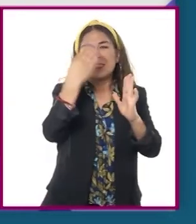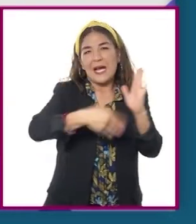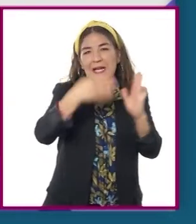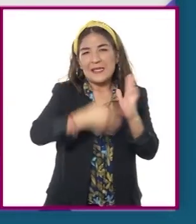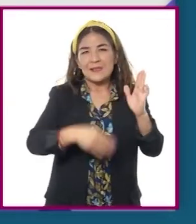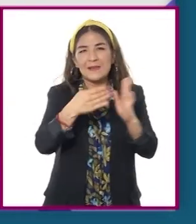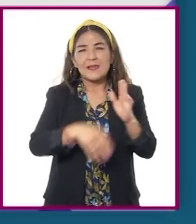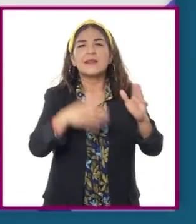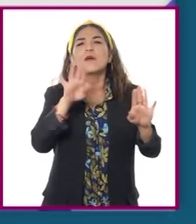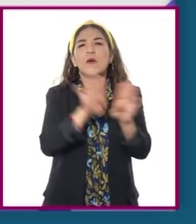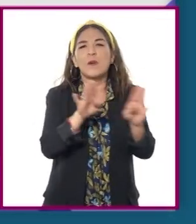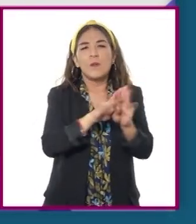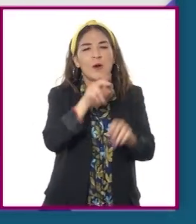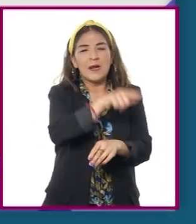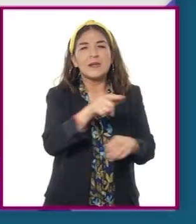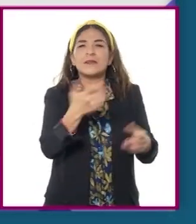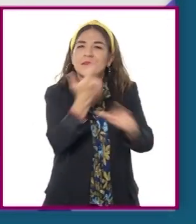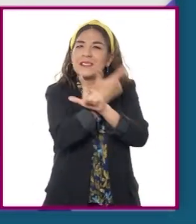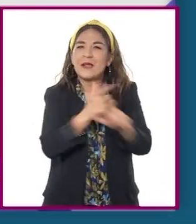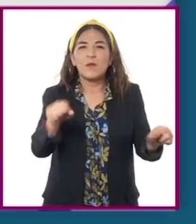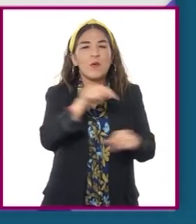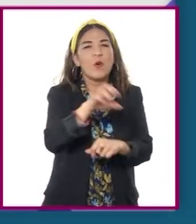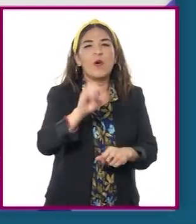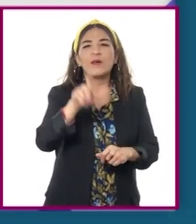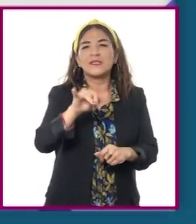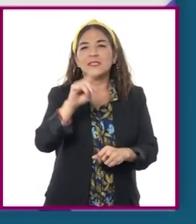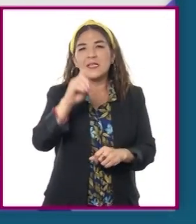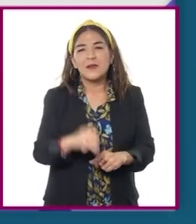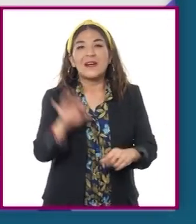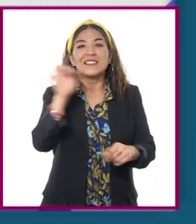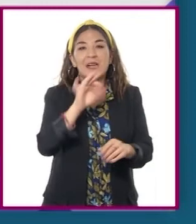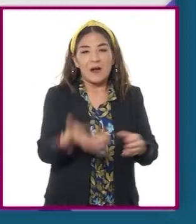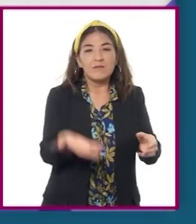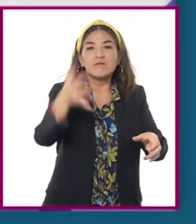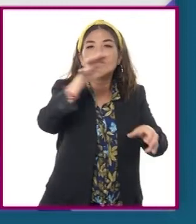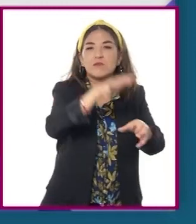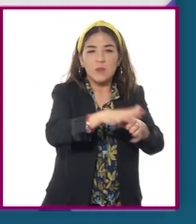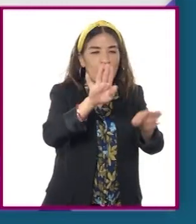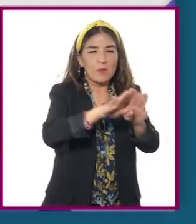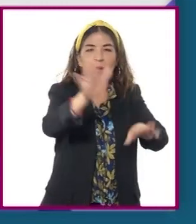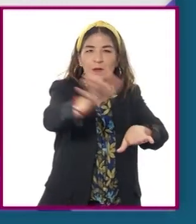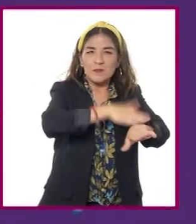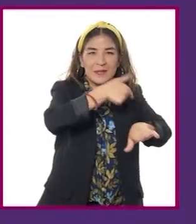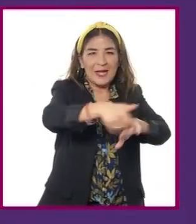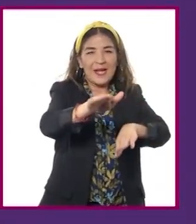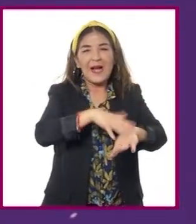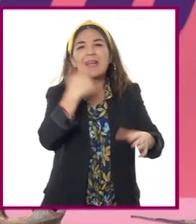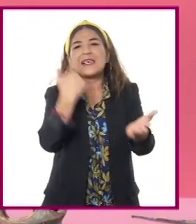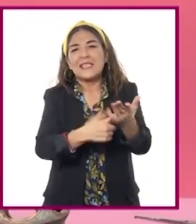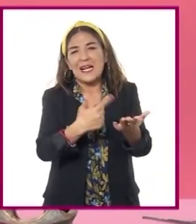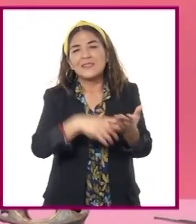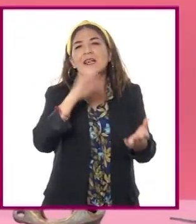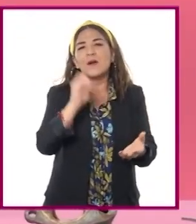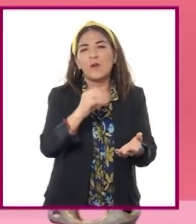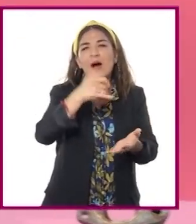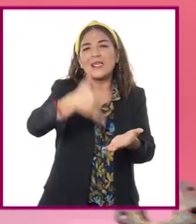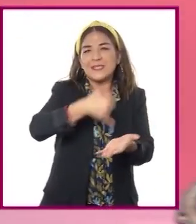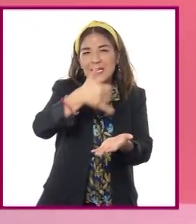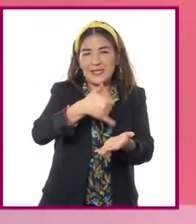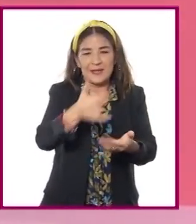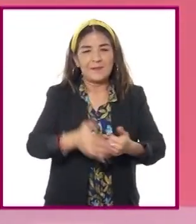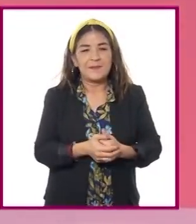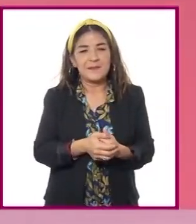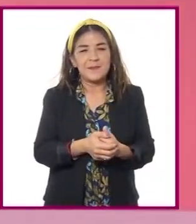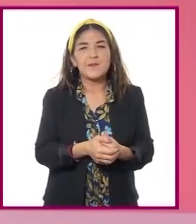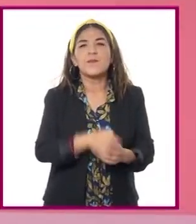los metales se conservan libres de óxido por más tiempo si se les cubre con una capa de aceite o grasa. Así